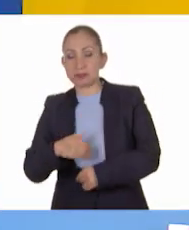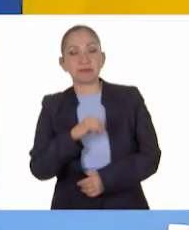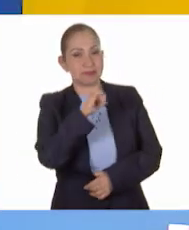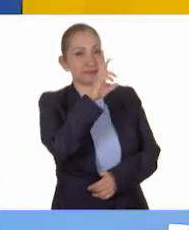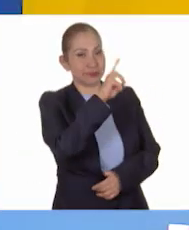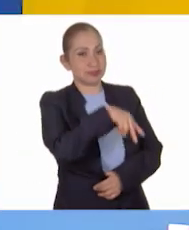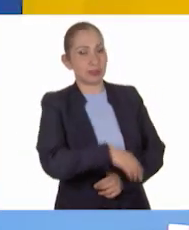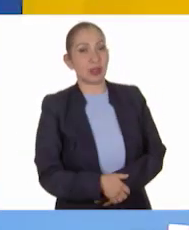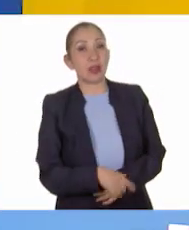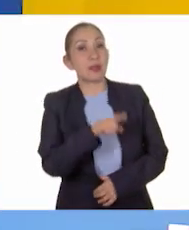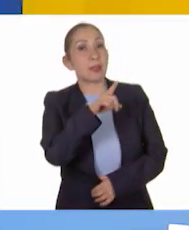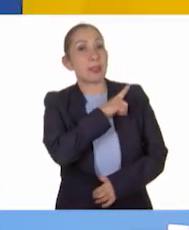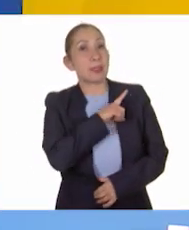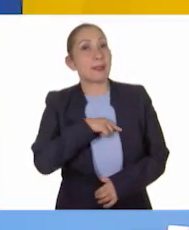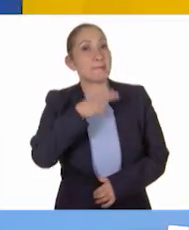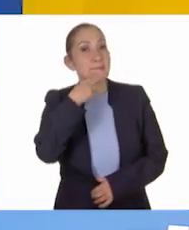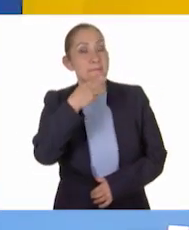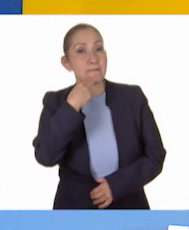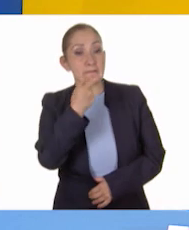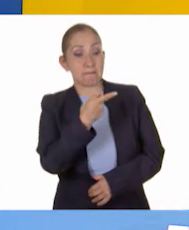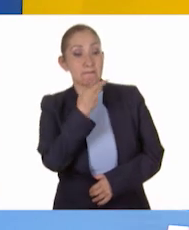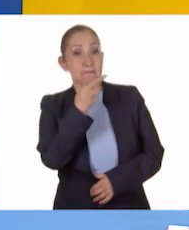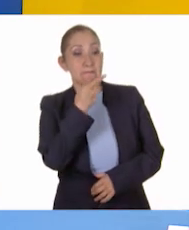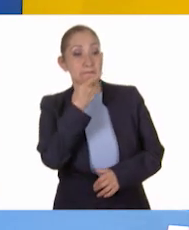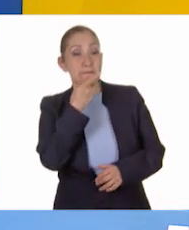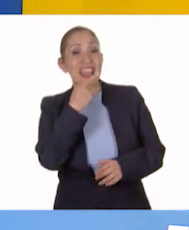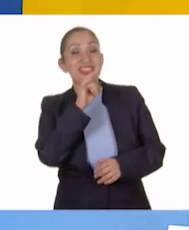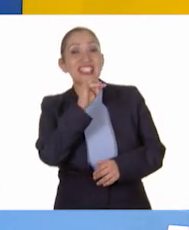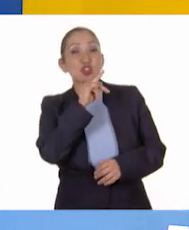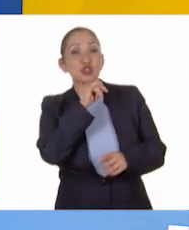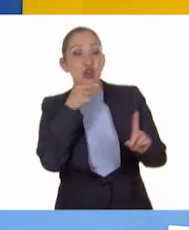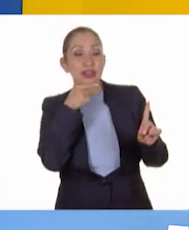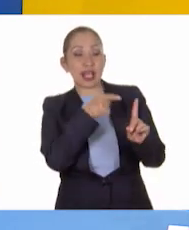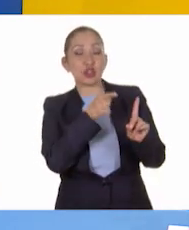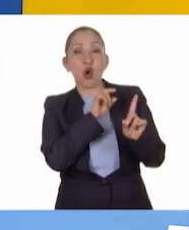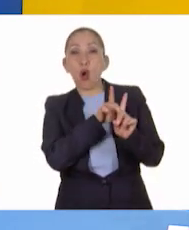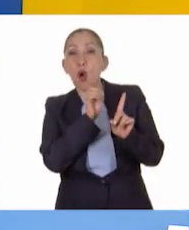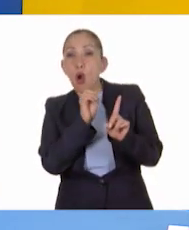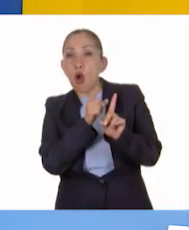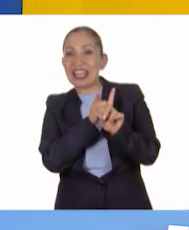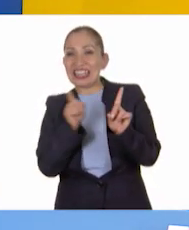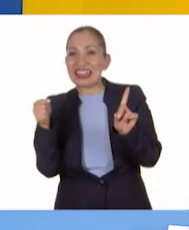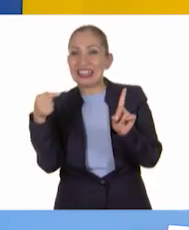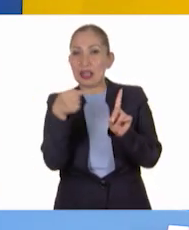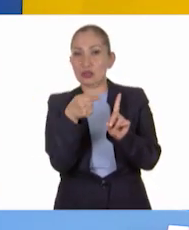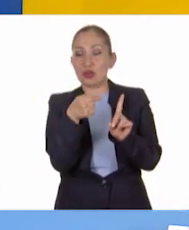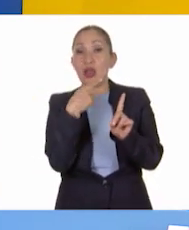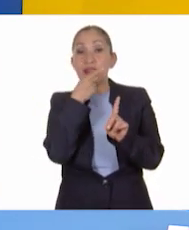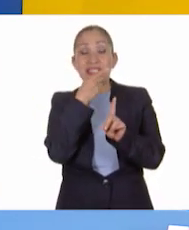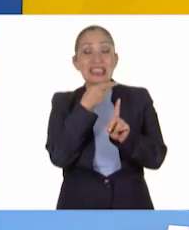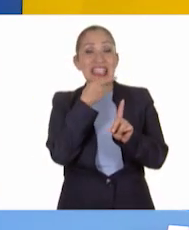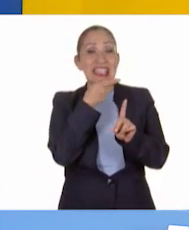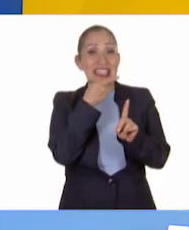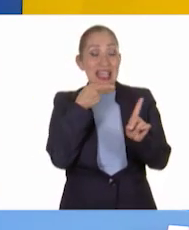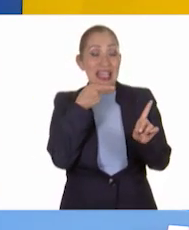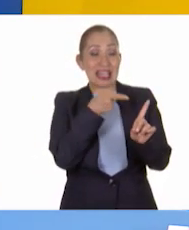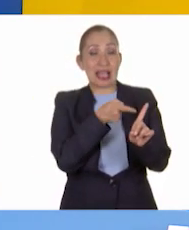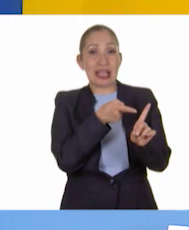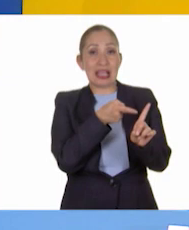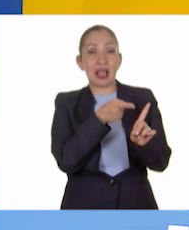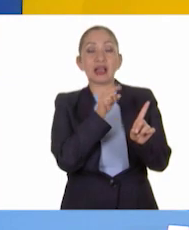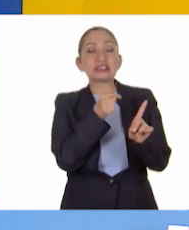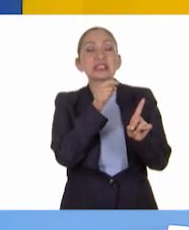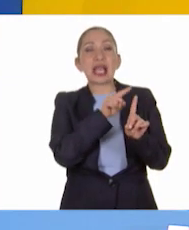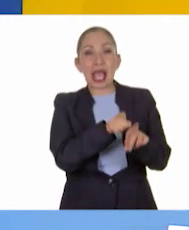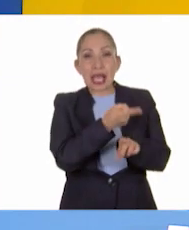María. Tendrás que usar tanto el discurso indirecto como el directo. En ese sentido, recuerda que el discurso indirecto se